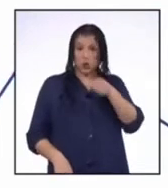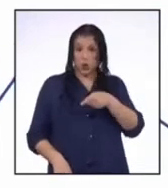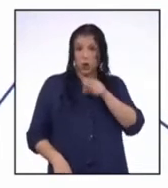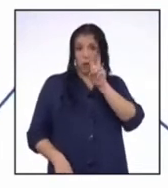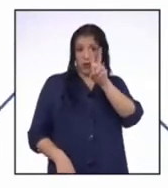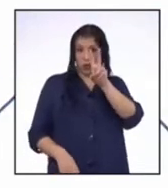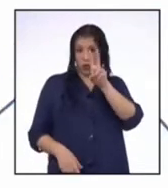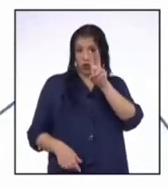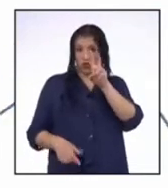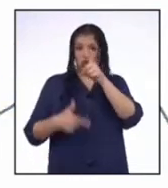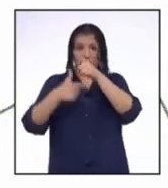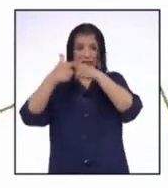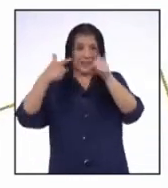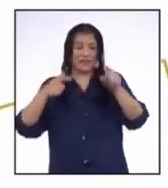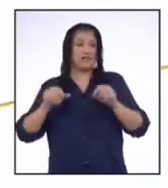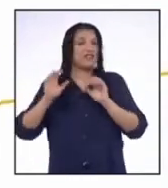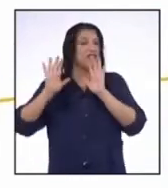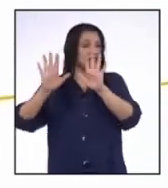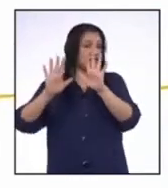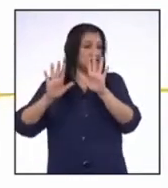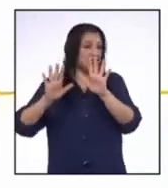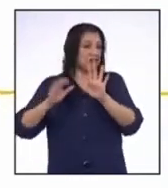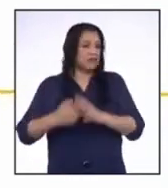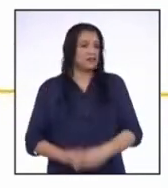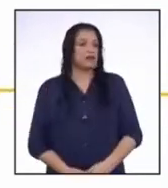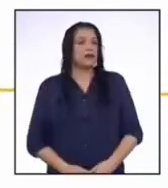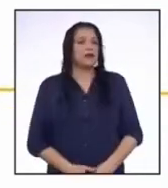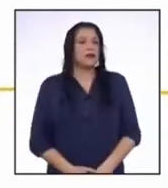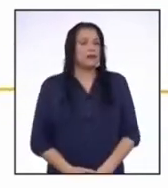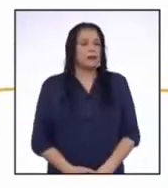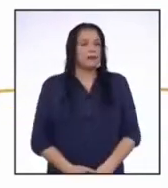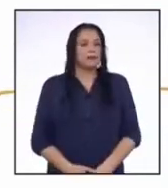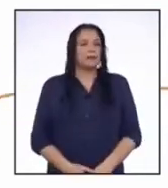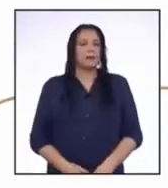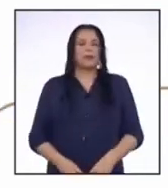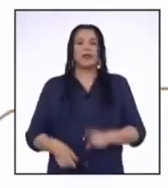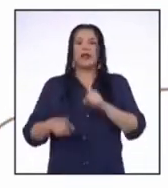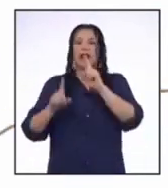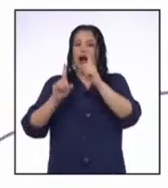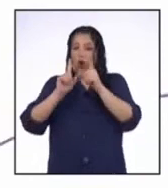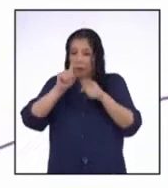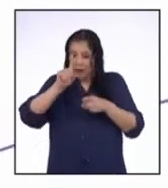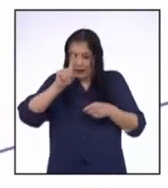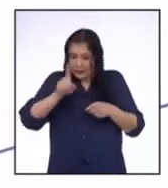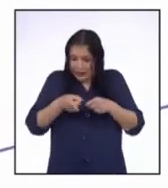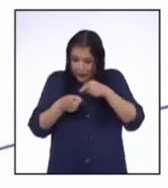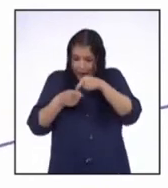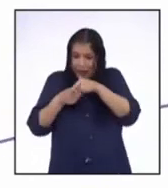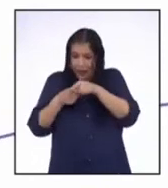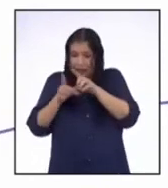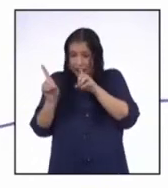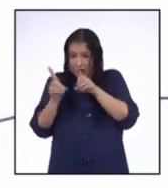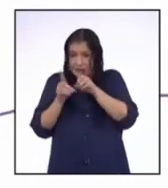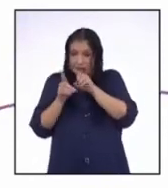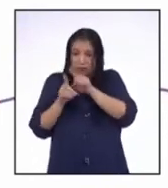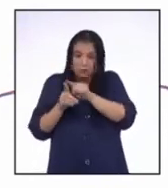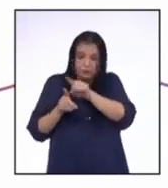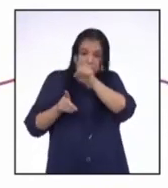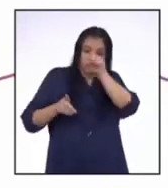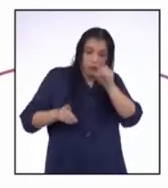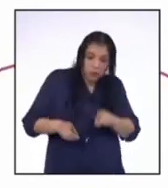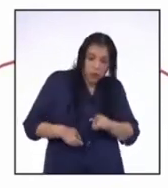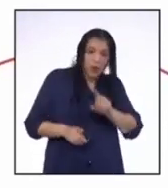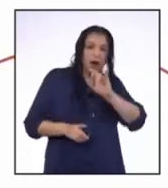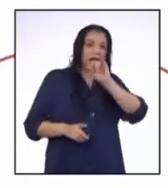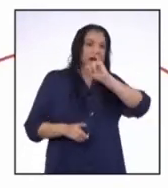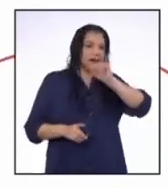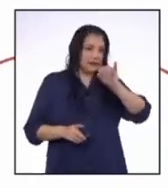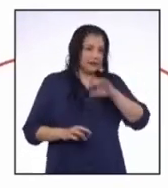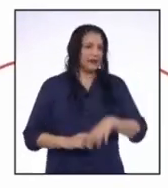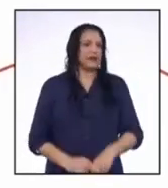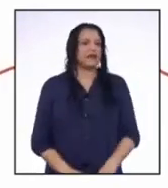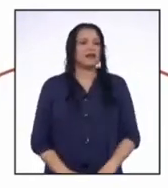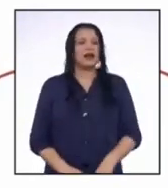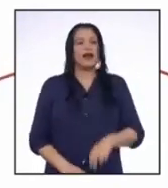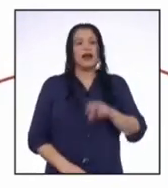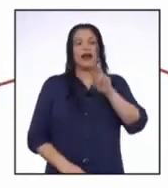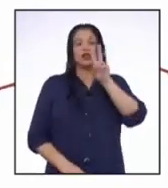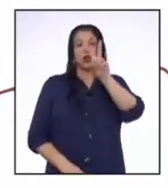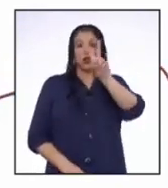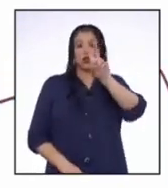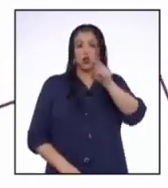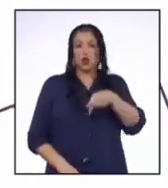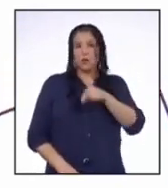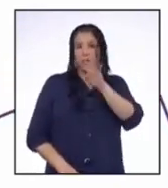décimos entre 10, la coma se desplaza un lugar hacia la izquierda, resultando 2 enteros 42